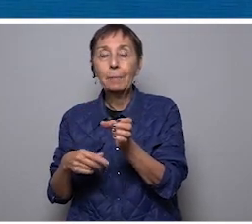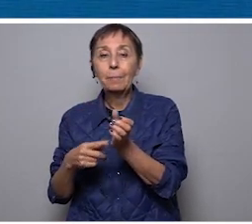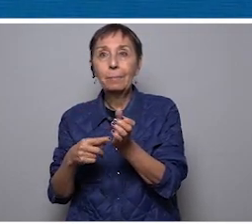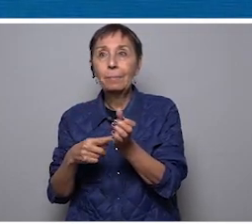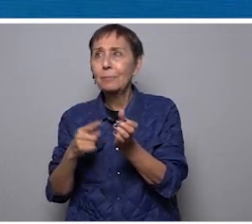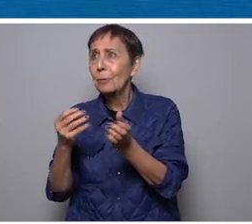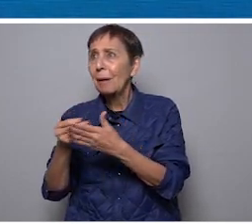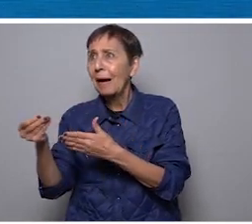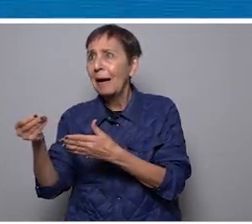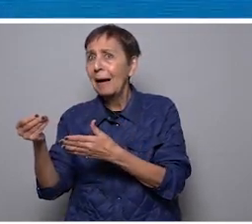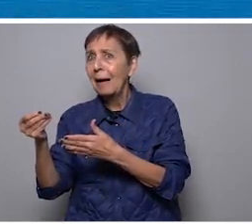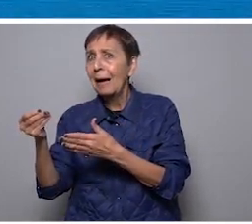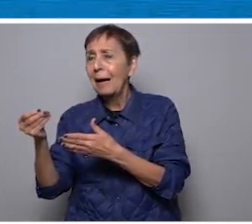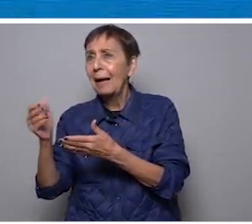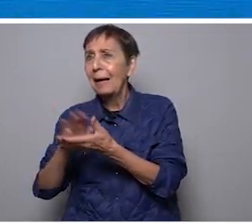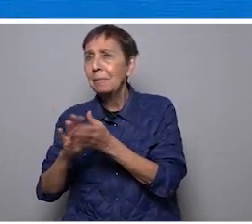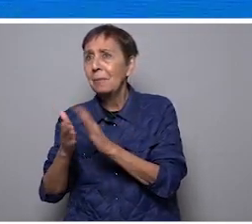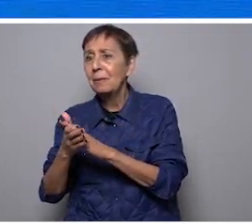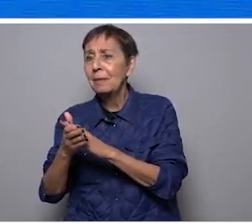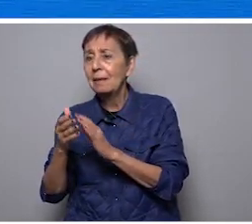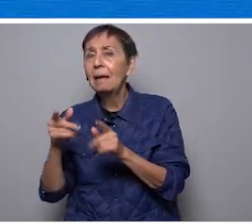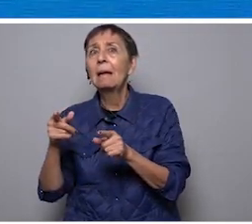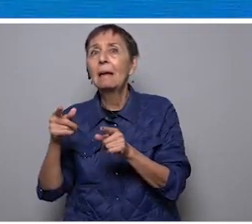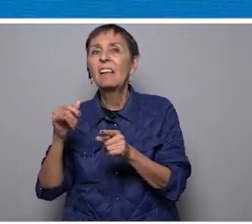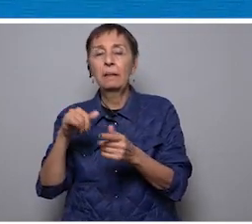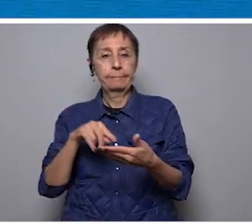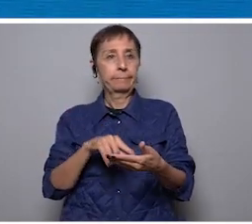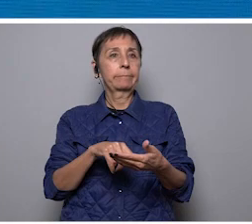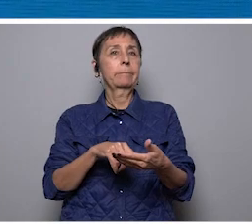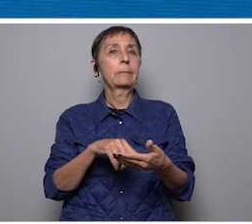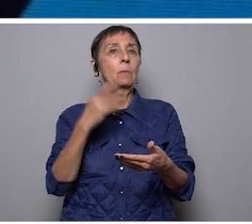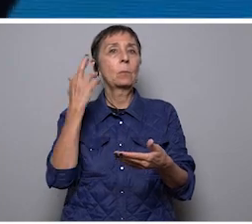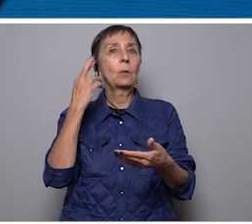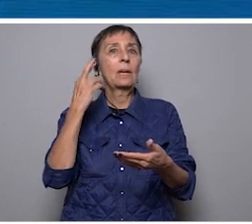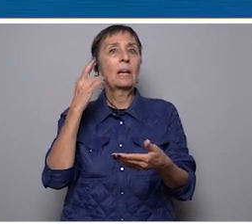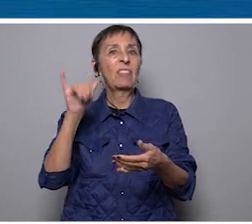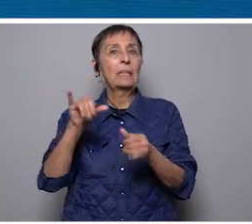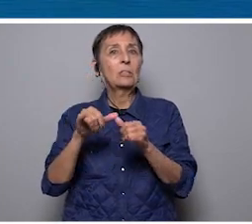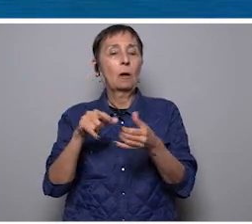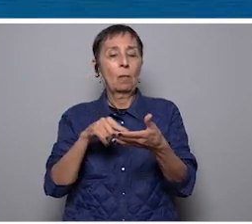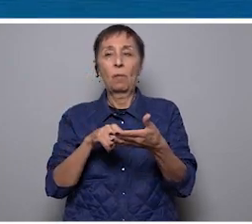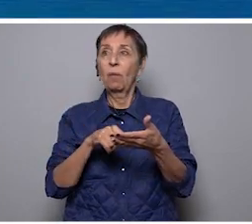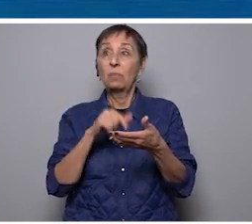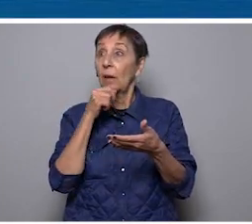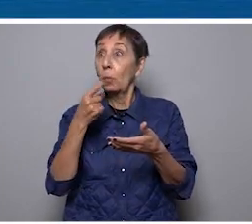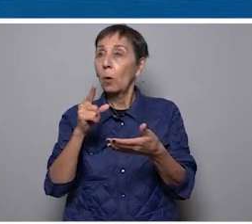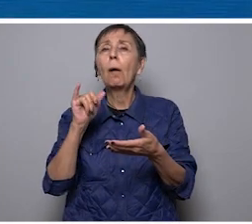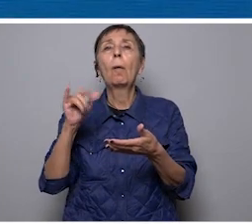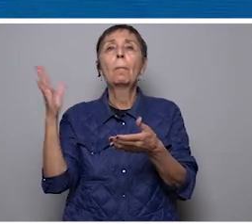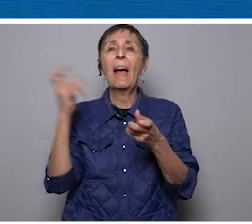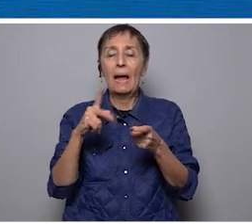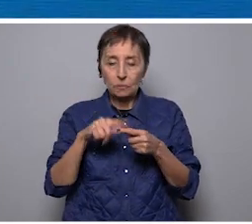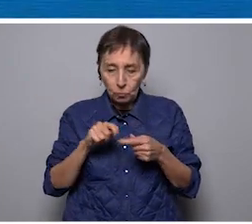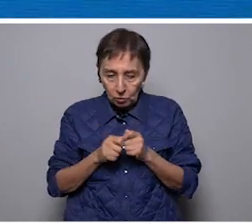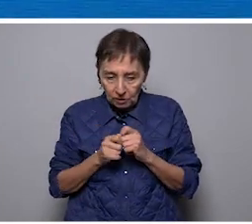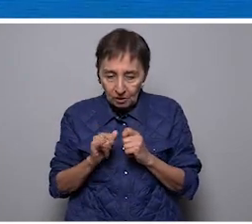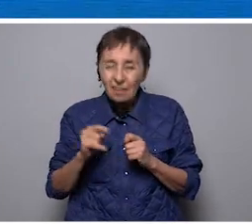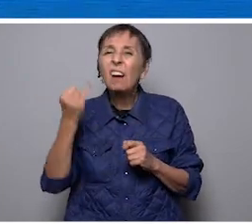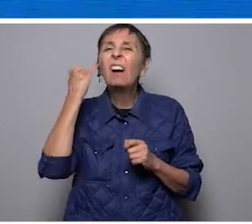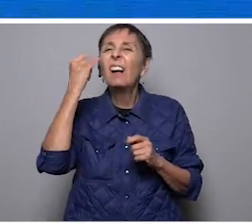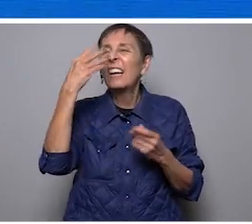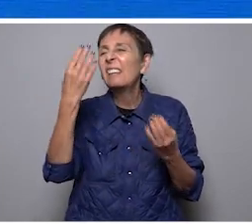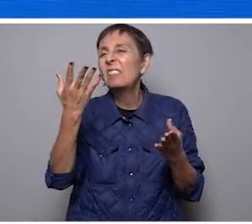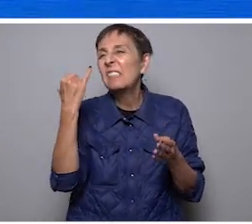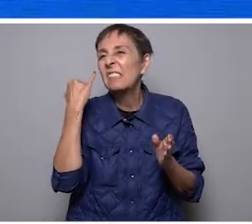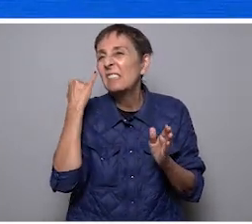y el momento en el que otra persona que desarrollaba también necesita comprarme medicina y no puede salir y necesita mandarle